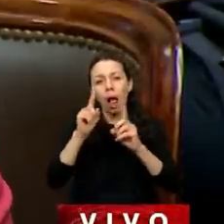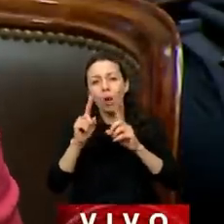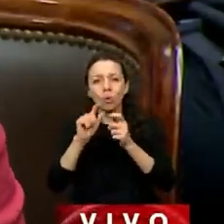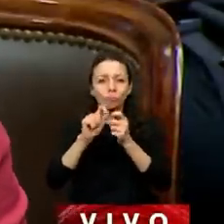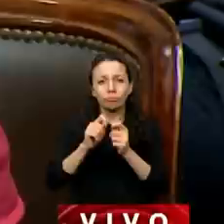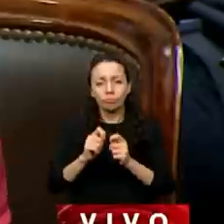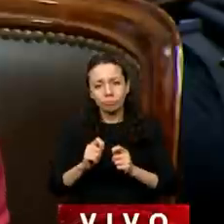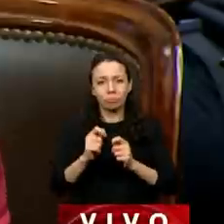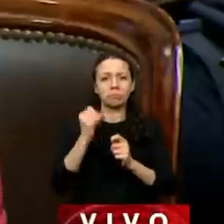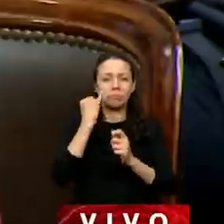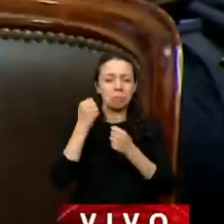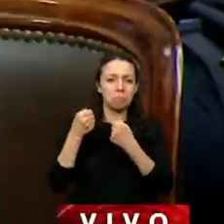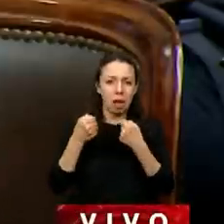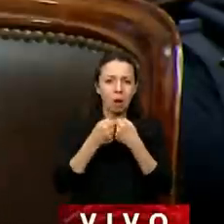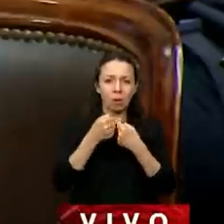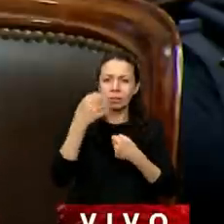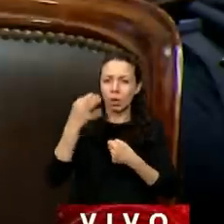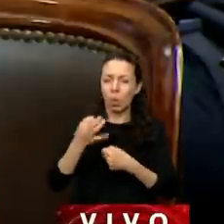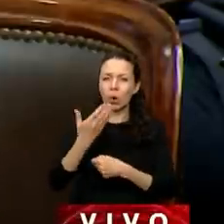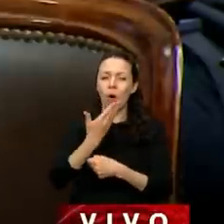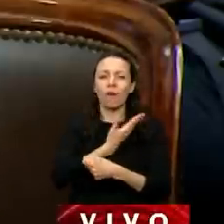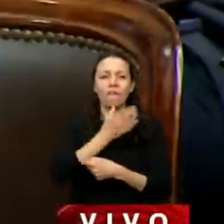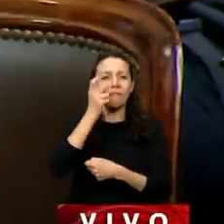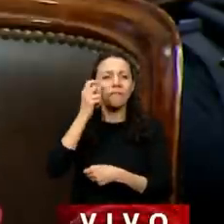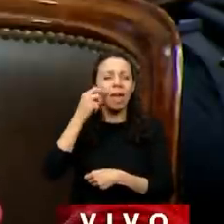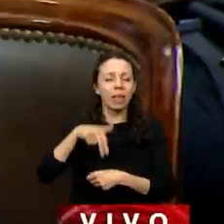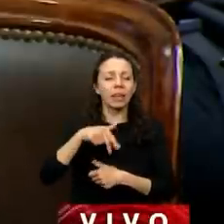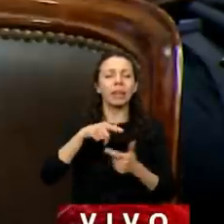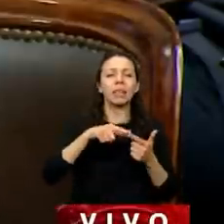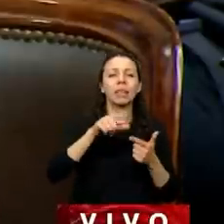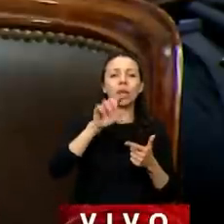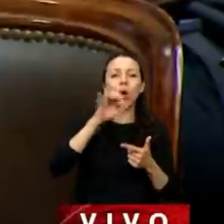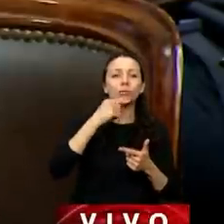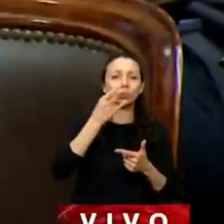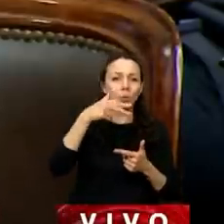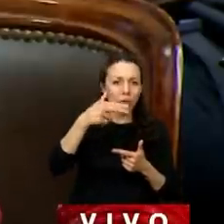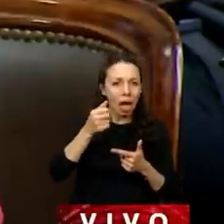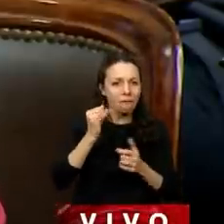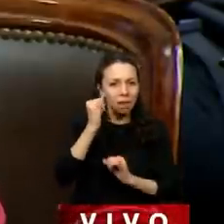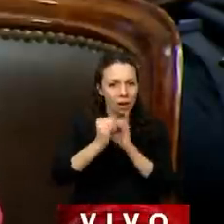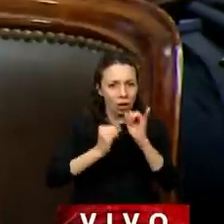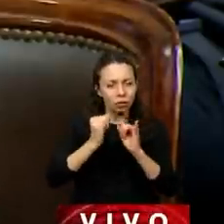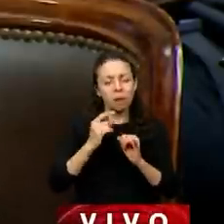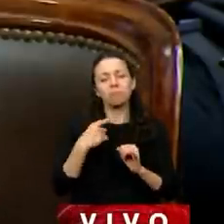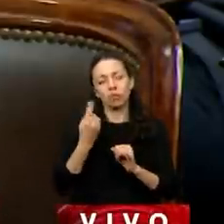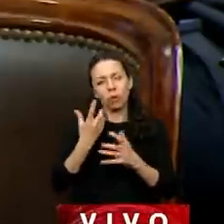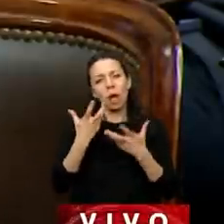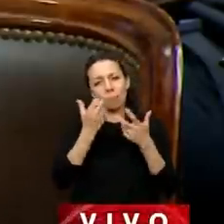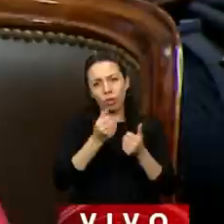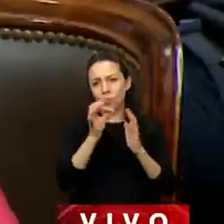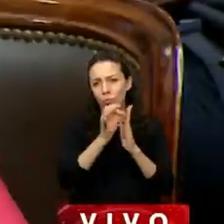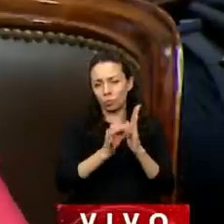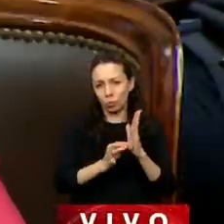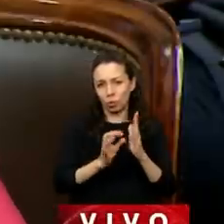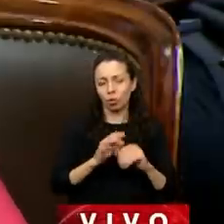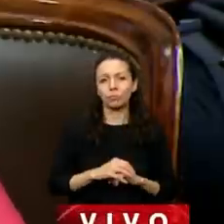doctora Osuna y la doctora Fein van a mencionar y nosotros vamos a ir acompañando en los distintos puntos. Dicho